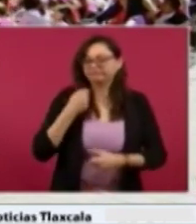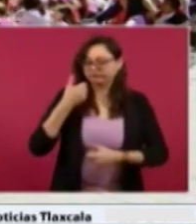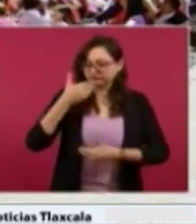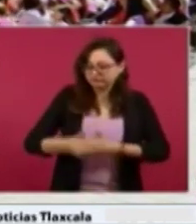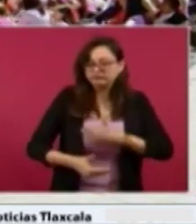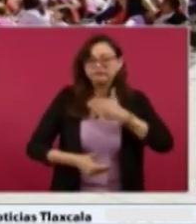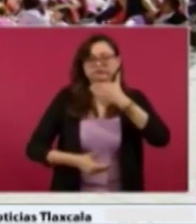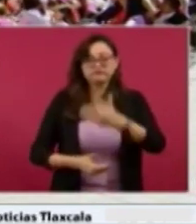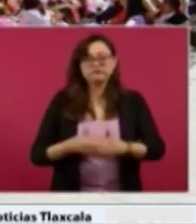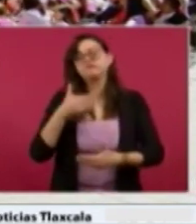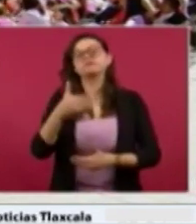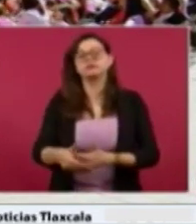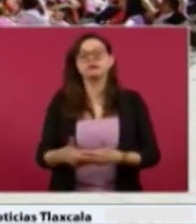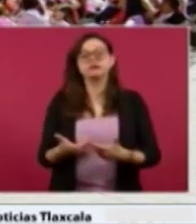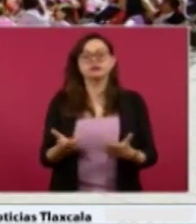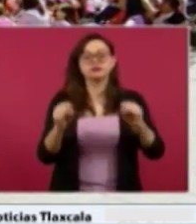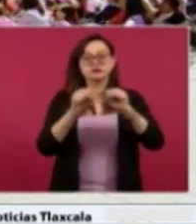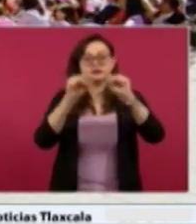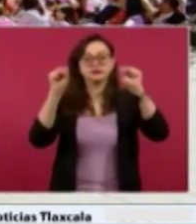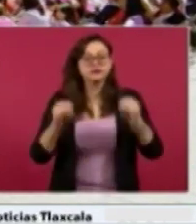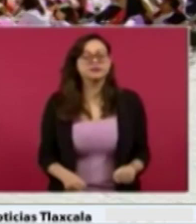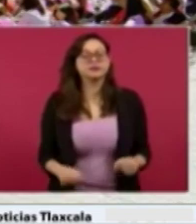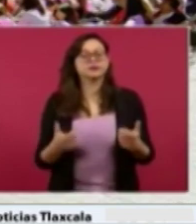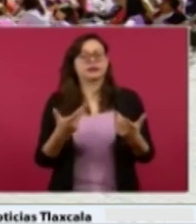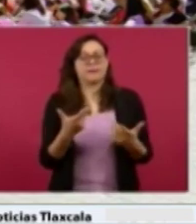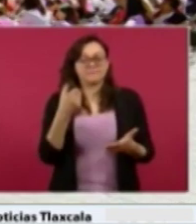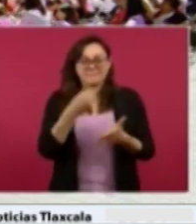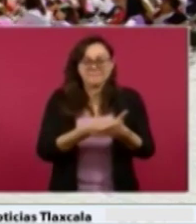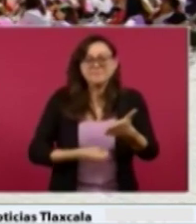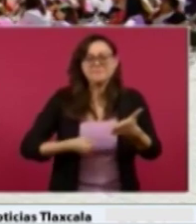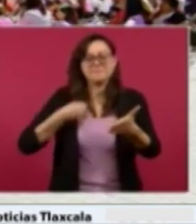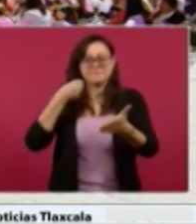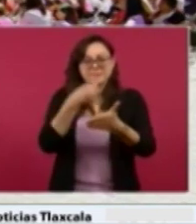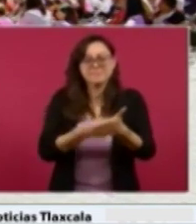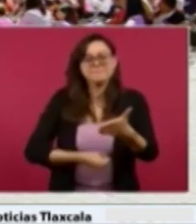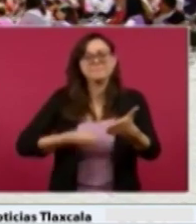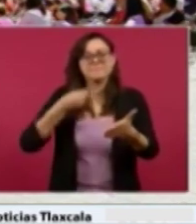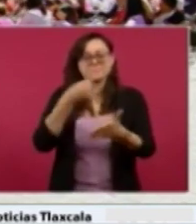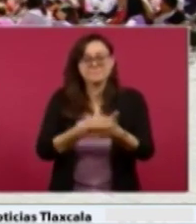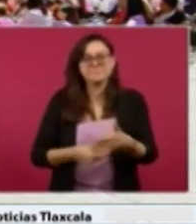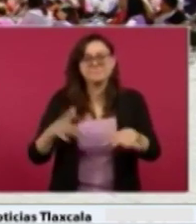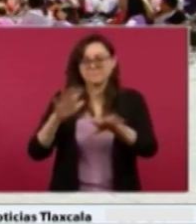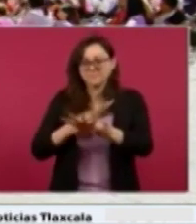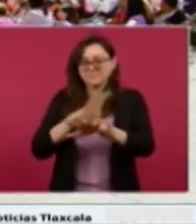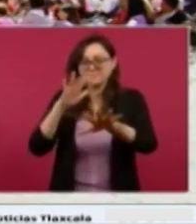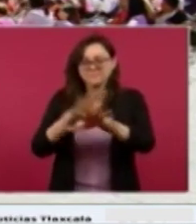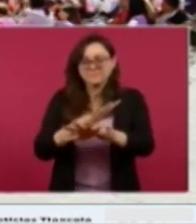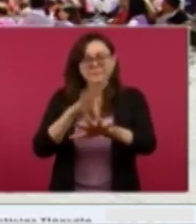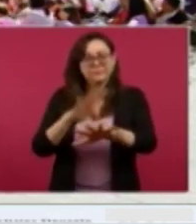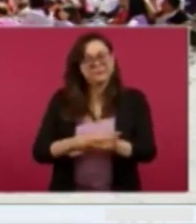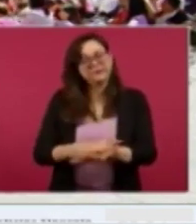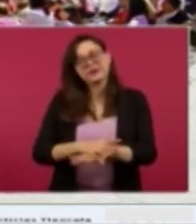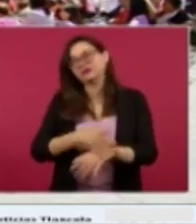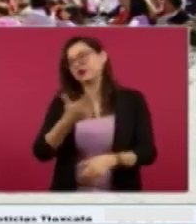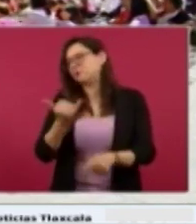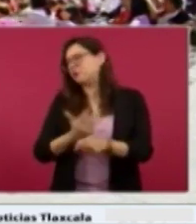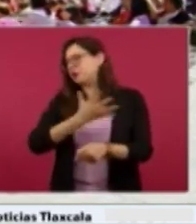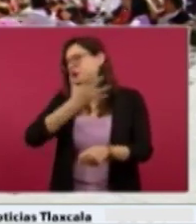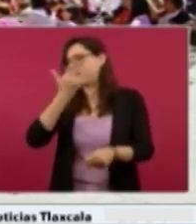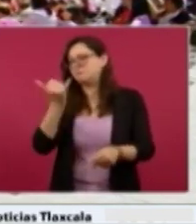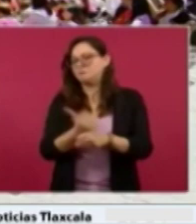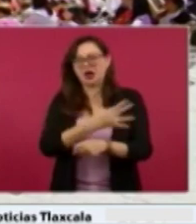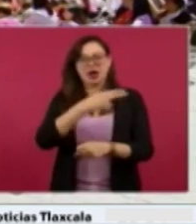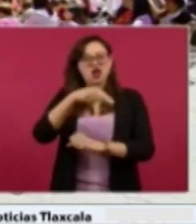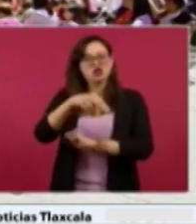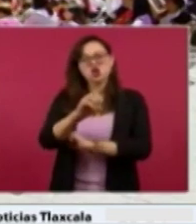sistema desigual e injusto en el que vivimos, se presentan obstáculos neoliberales y patriarcales que debemos de